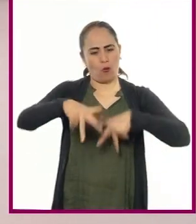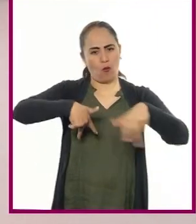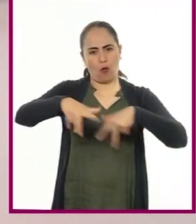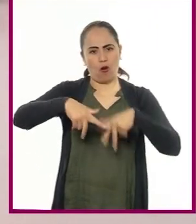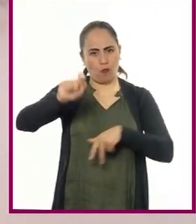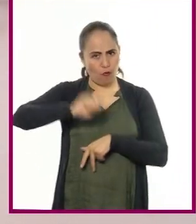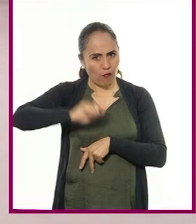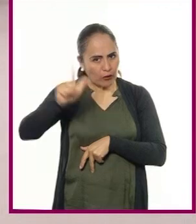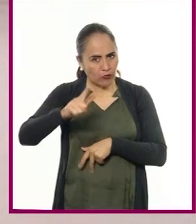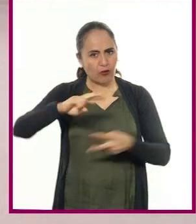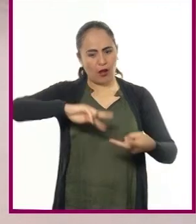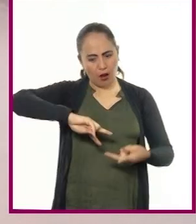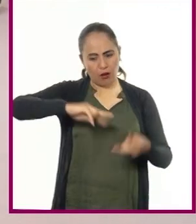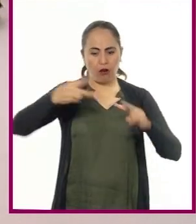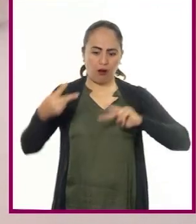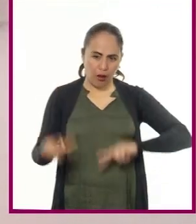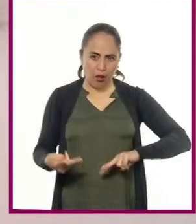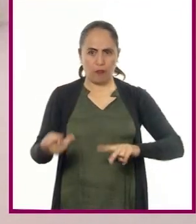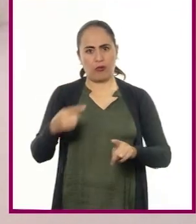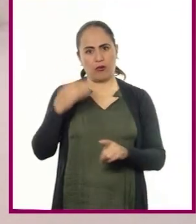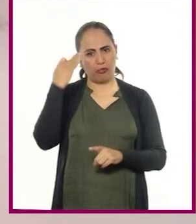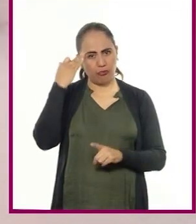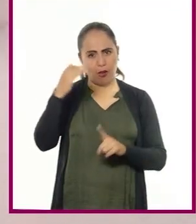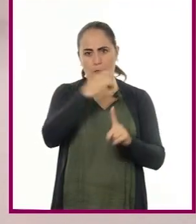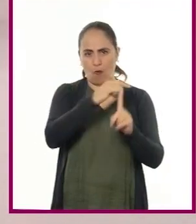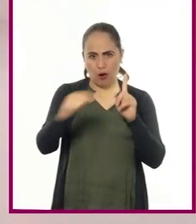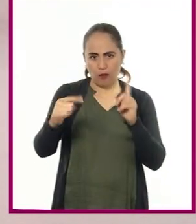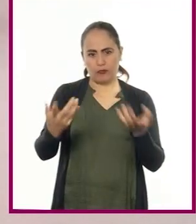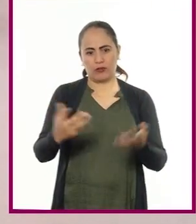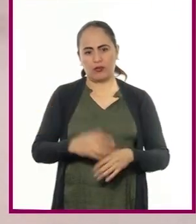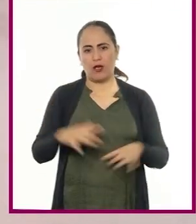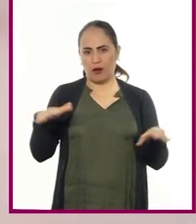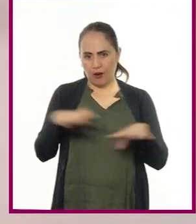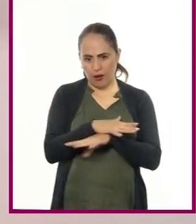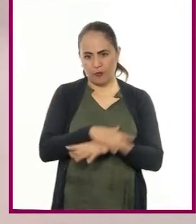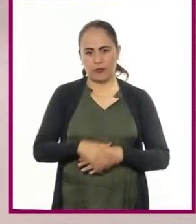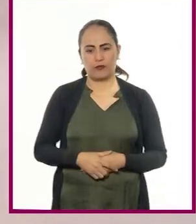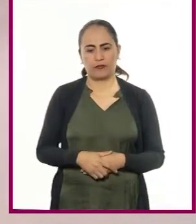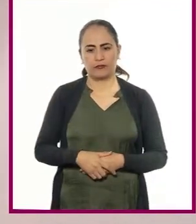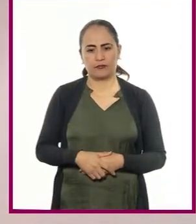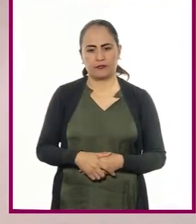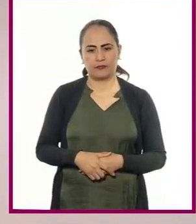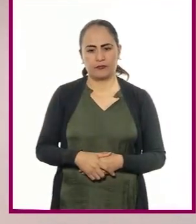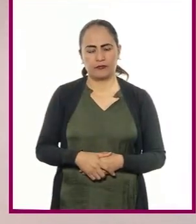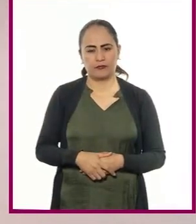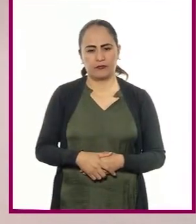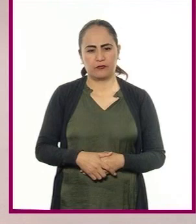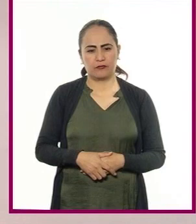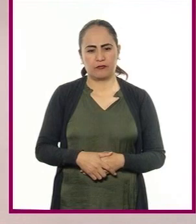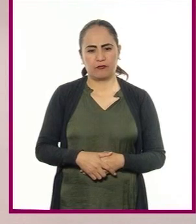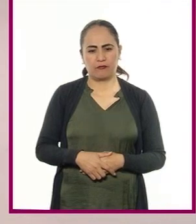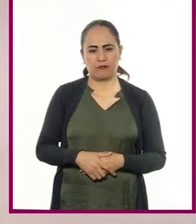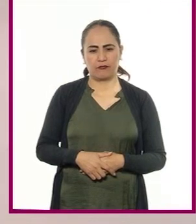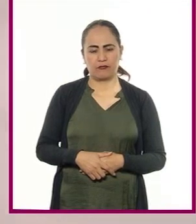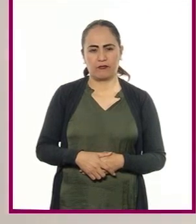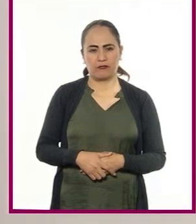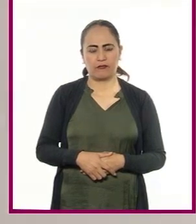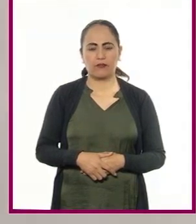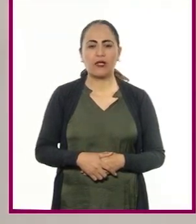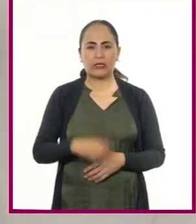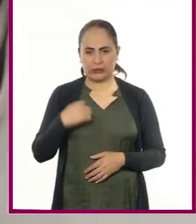vamos a modificar un poco la medio estructura. Tiempo todo. Ya no hay retas, sigue, ¿verdad? Sigue. ¿Ya no hay retas? Sí, hay retas todavía.